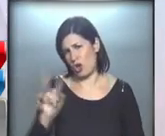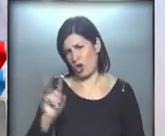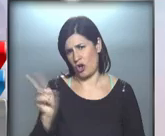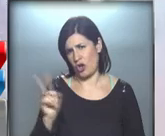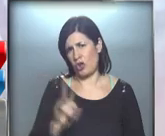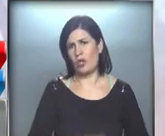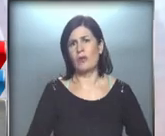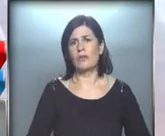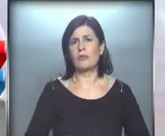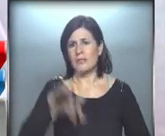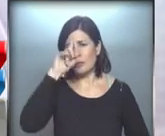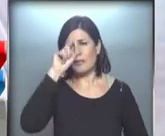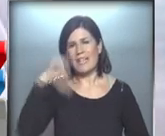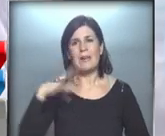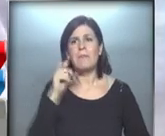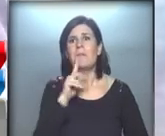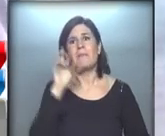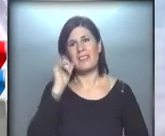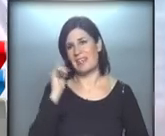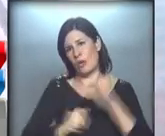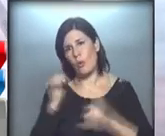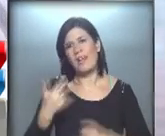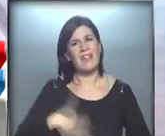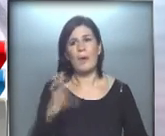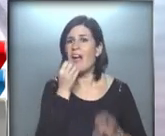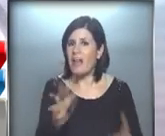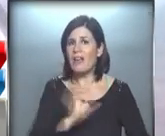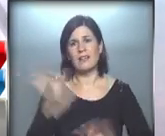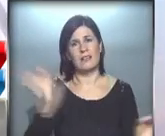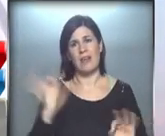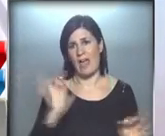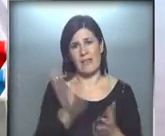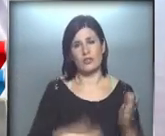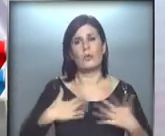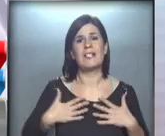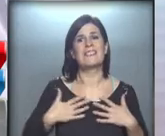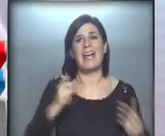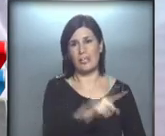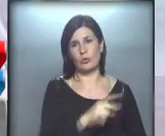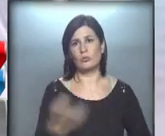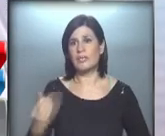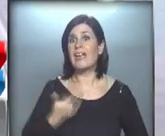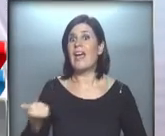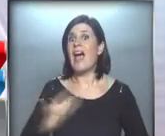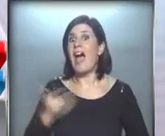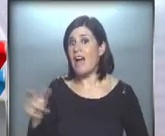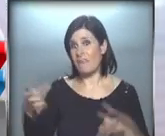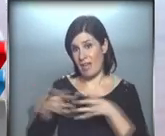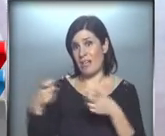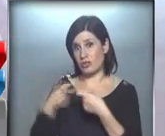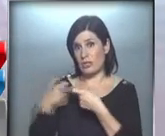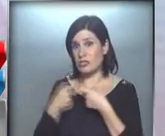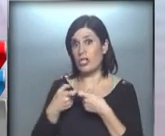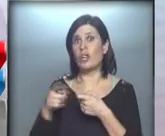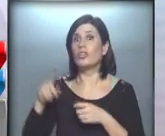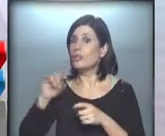ya señaló que no iba a expedirse oficialmente sobre la salud de Julia Grondona, porque es la AFA, la Asociación del Fútbol Argentino,